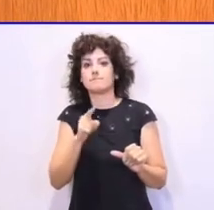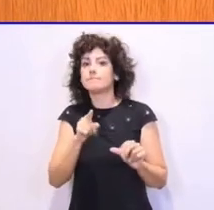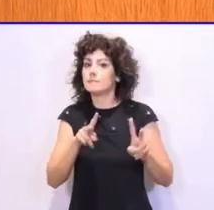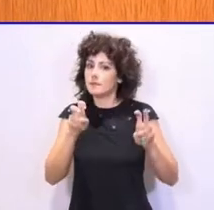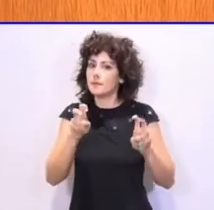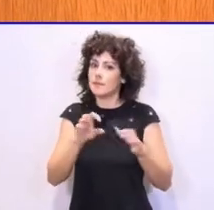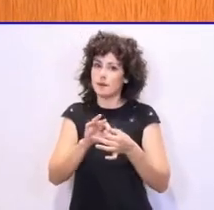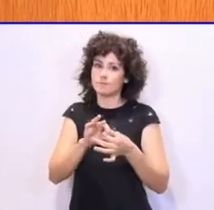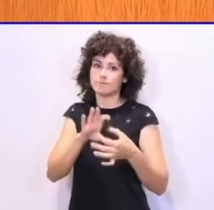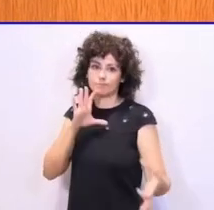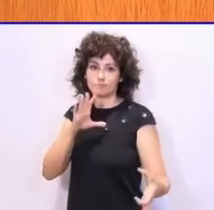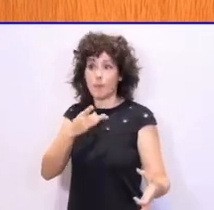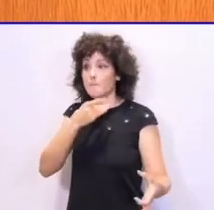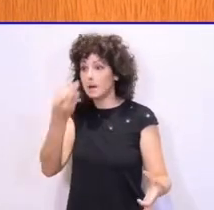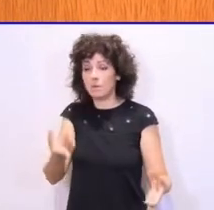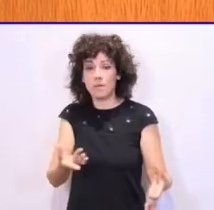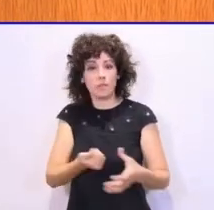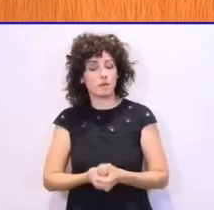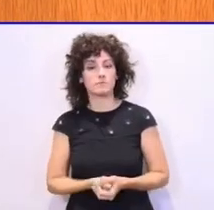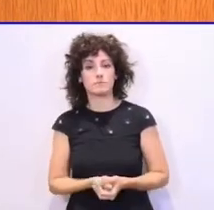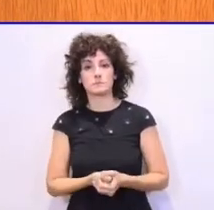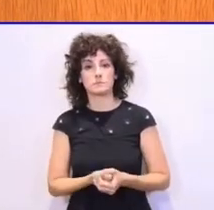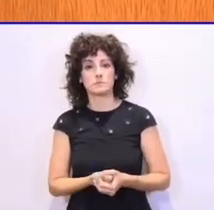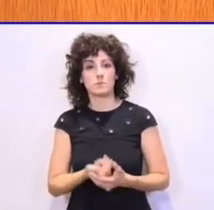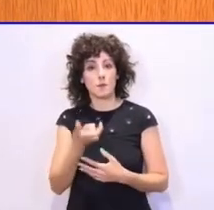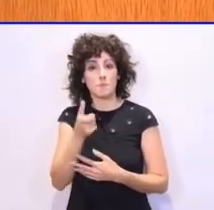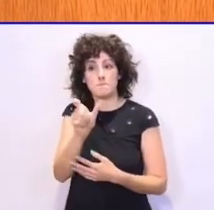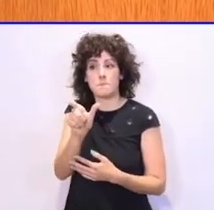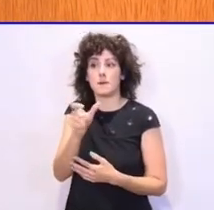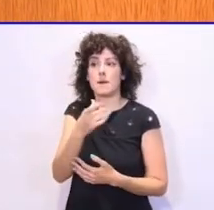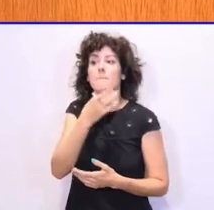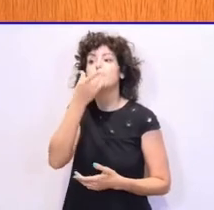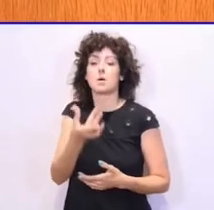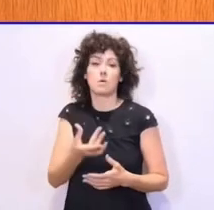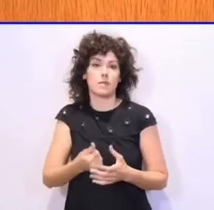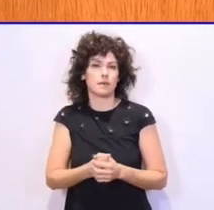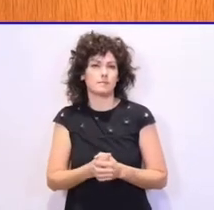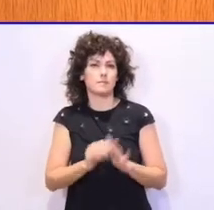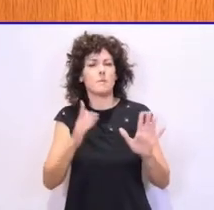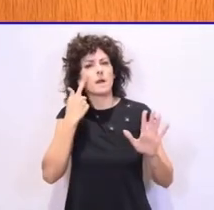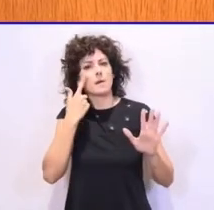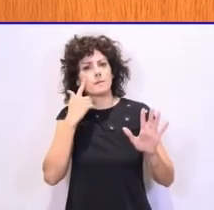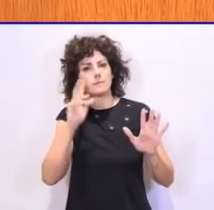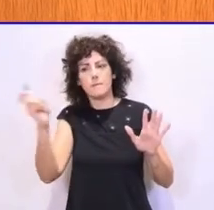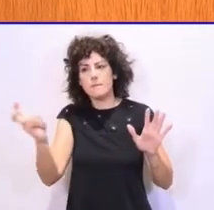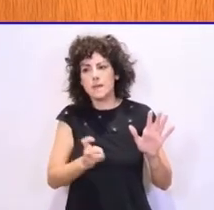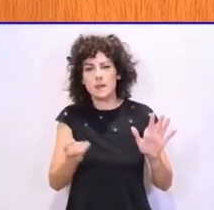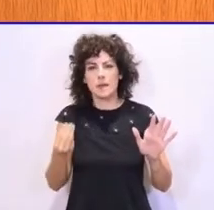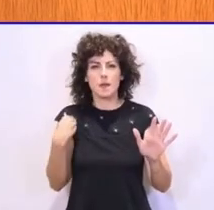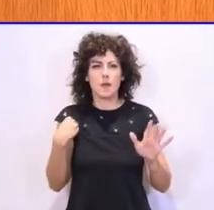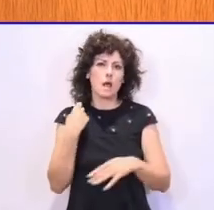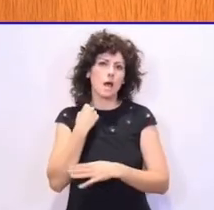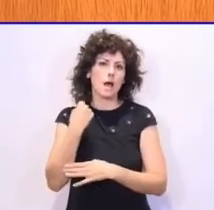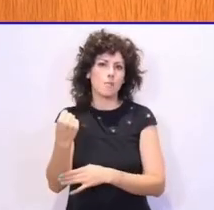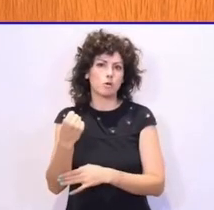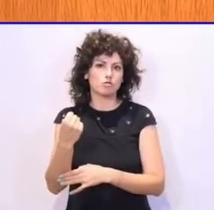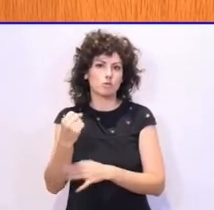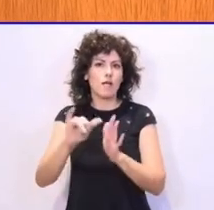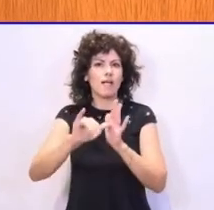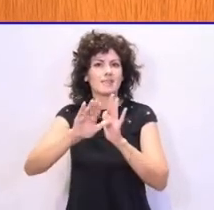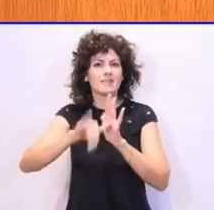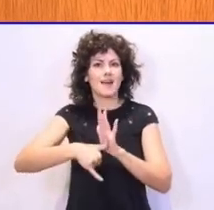eh vergüenza la vamos a calificar de vergüenza pero viene usted a pedir apoyo tarde mal y